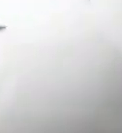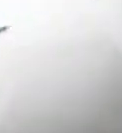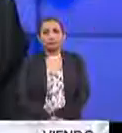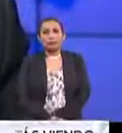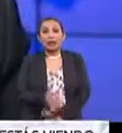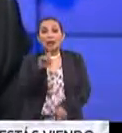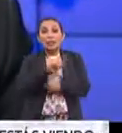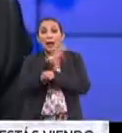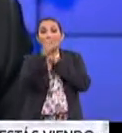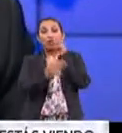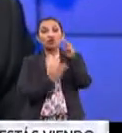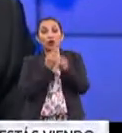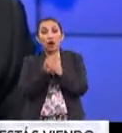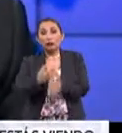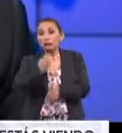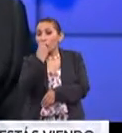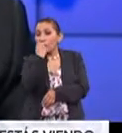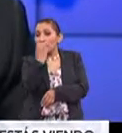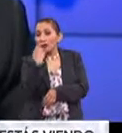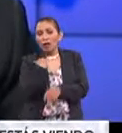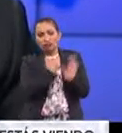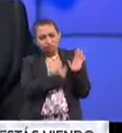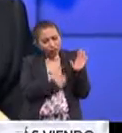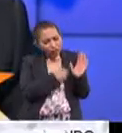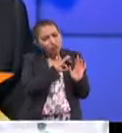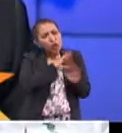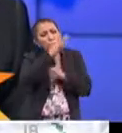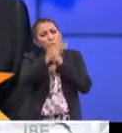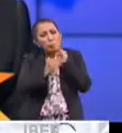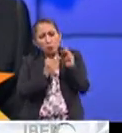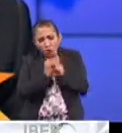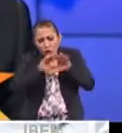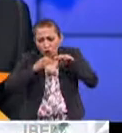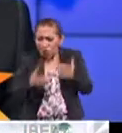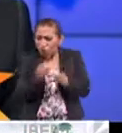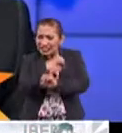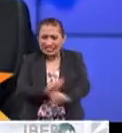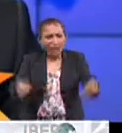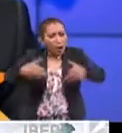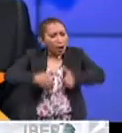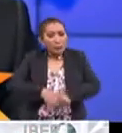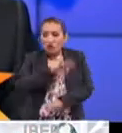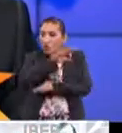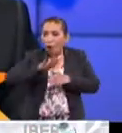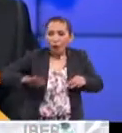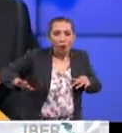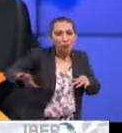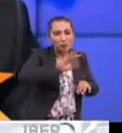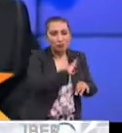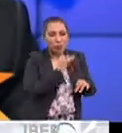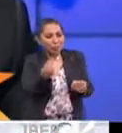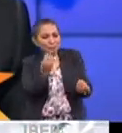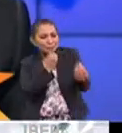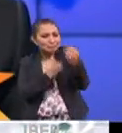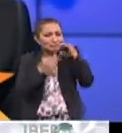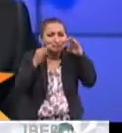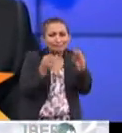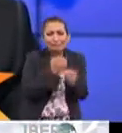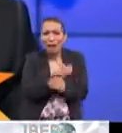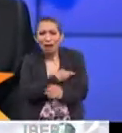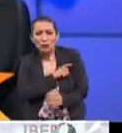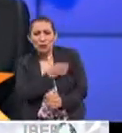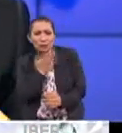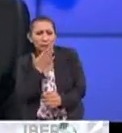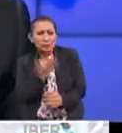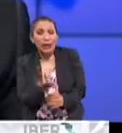En el Día Mundial de la Alimentación, comprometámonos a un mundo sin hambre, un mundo en el que toda persona tiene acceso a una dieta sana y